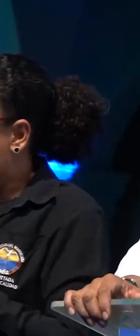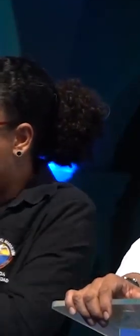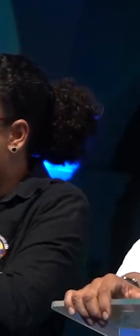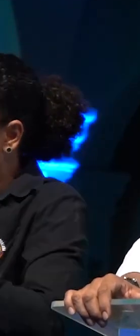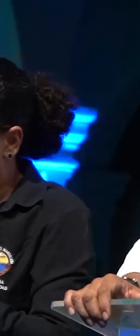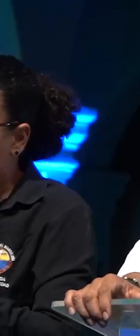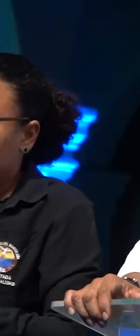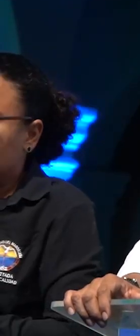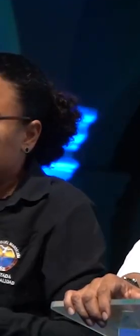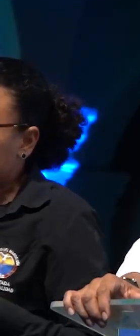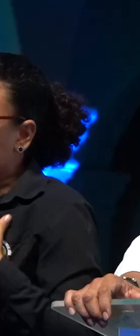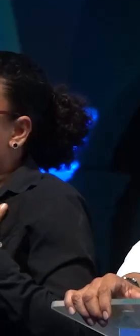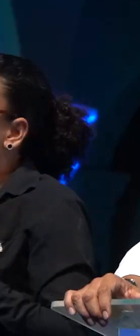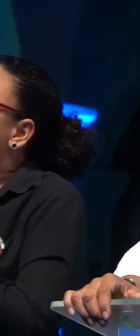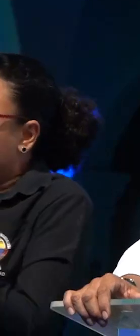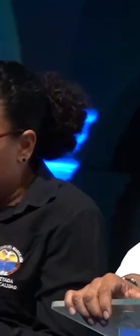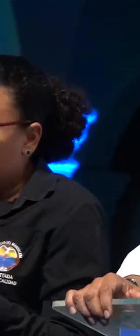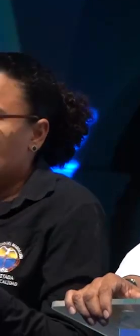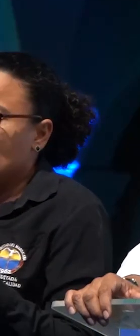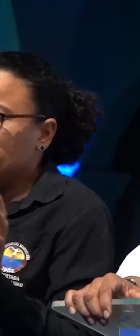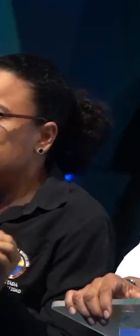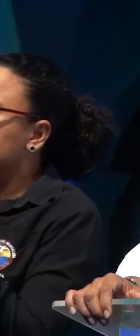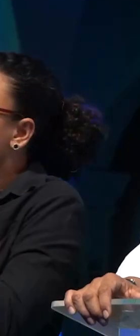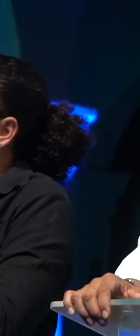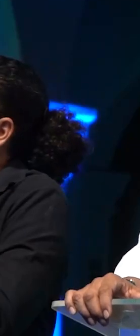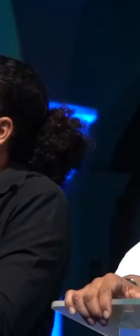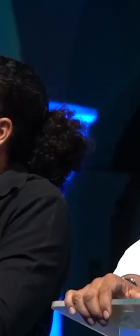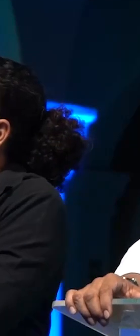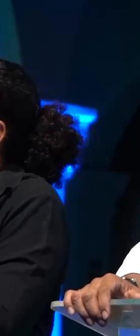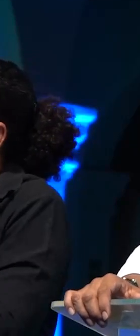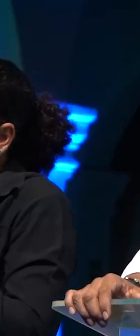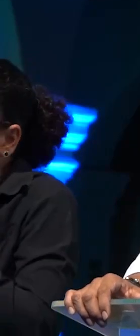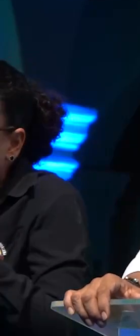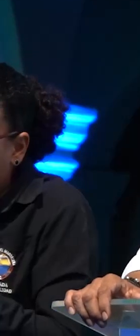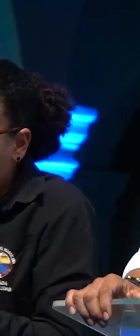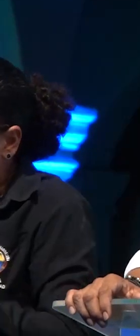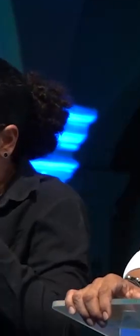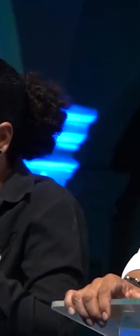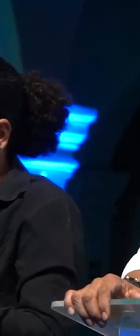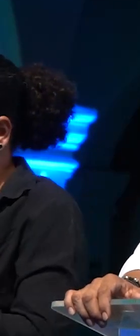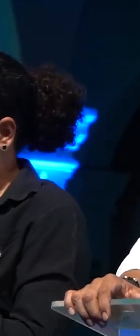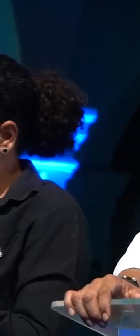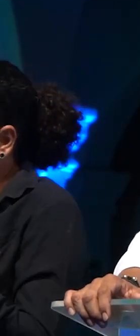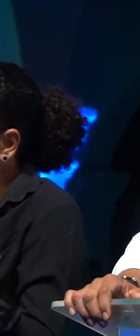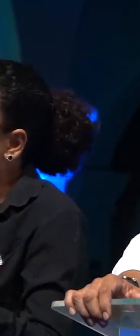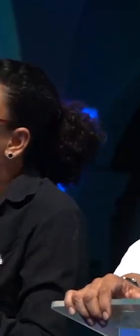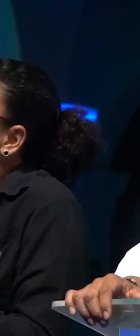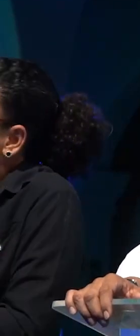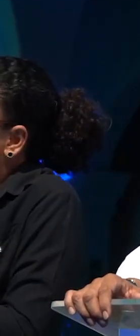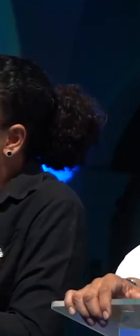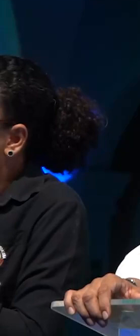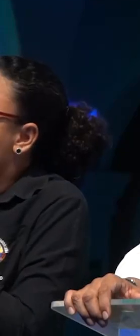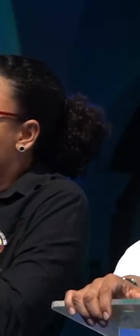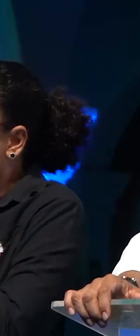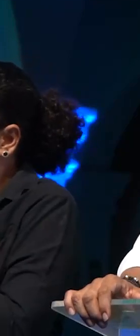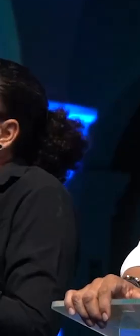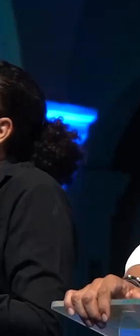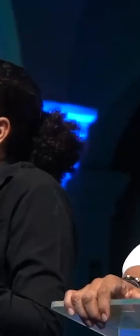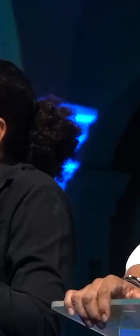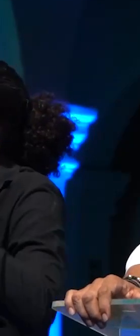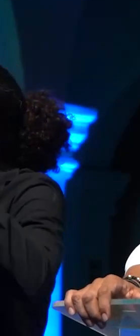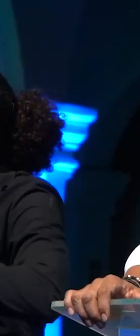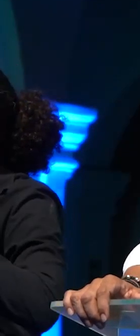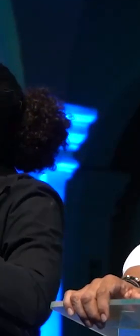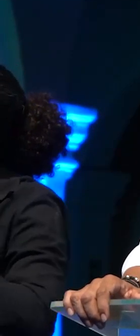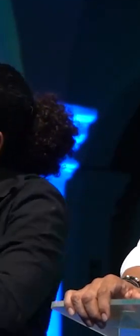cómo aislarse en sus casas. Y yo decía, ¿qué tamaño y responsabilidad la mía de montar un laboratorio de COVID? Y si Dios no lo permita, se nos llega a